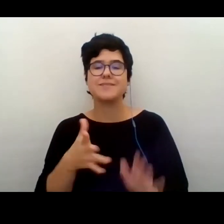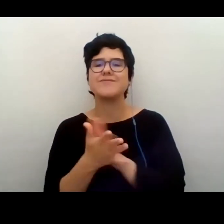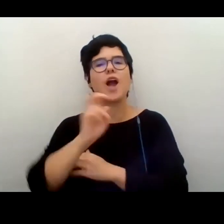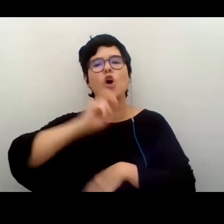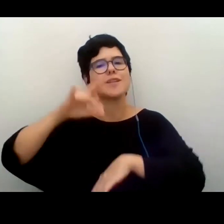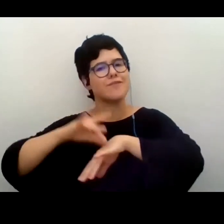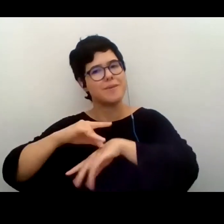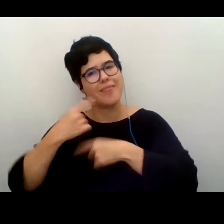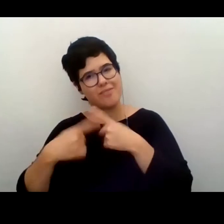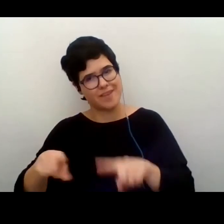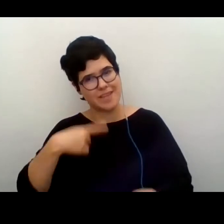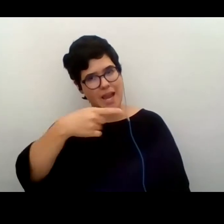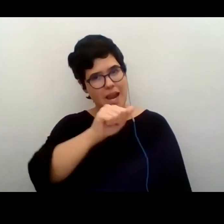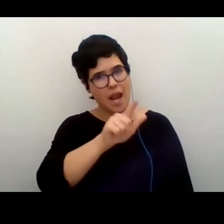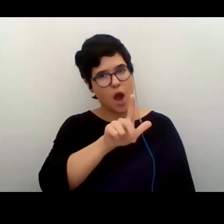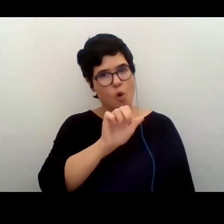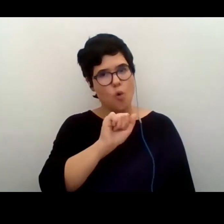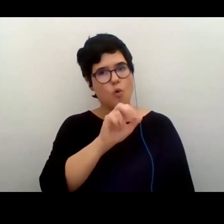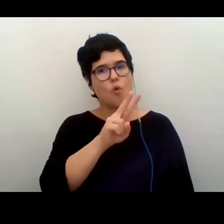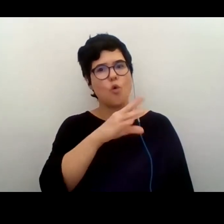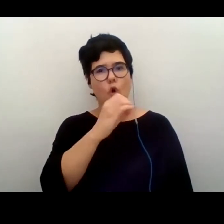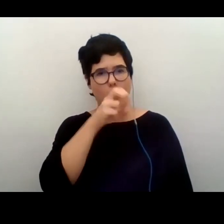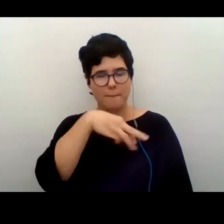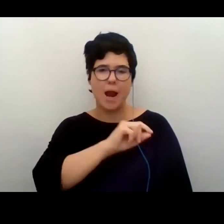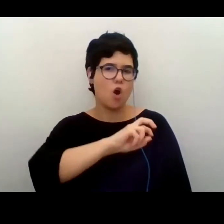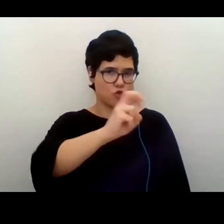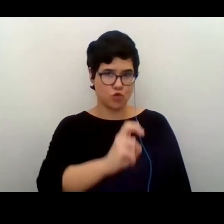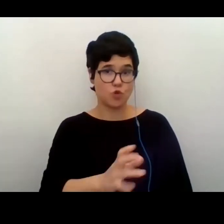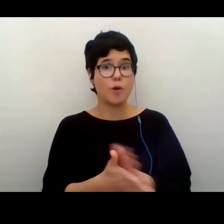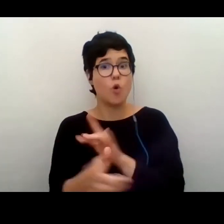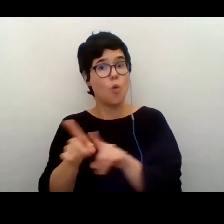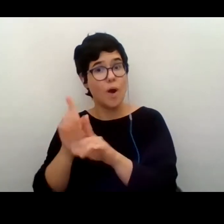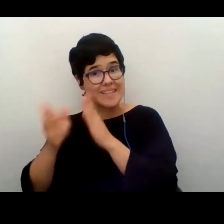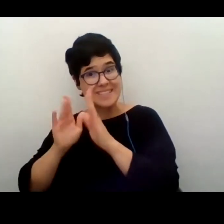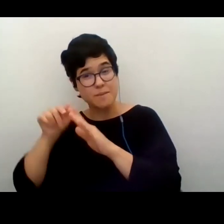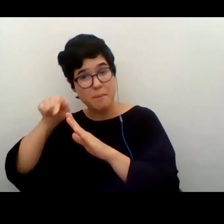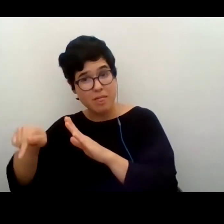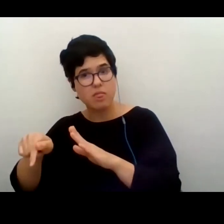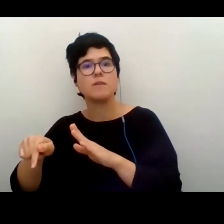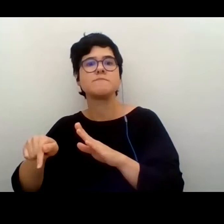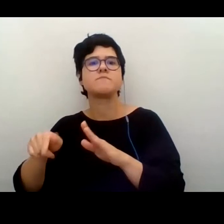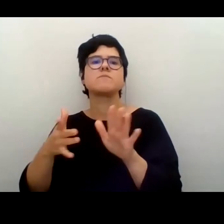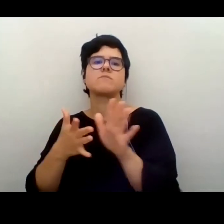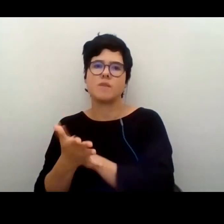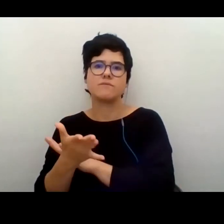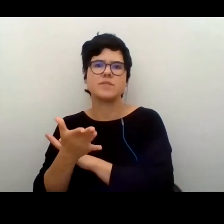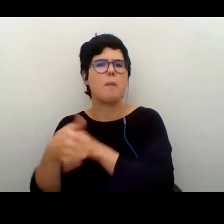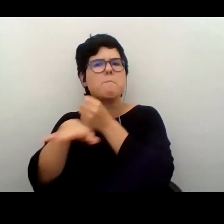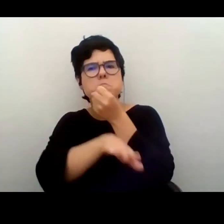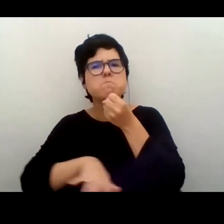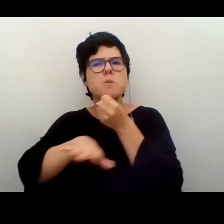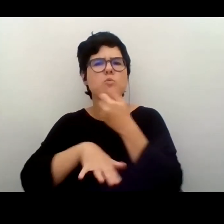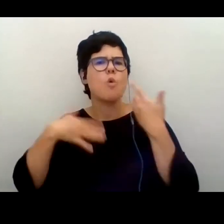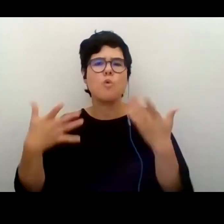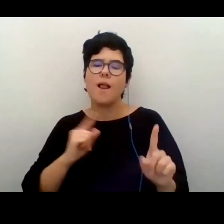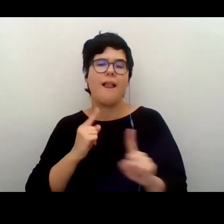pero gran parte de la terapia que tenemos para la degeneración macular se basa fundamentalmente en antioxidantes.